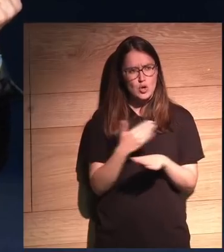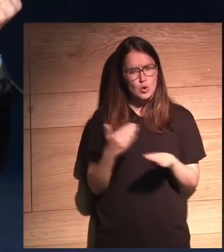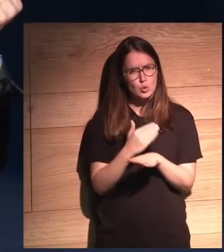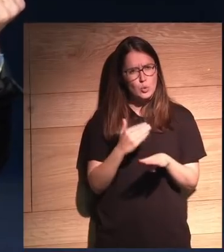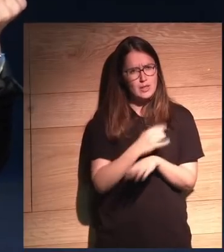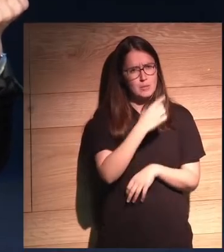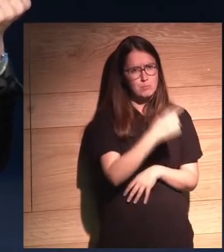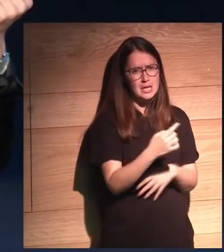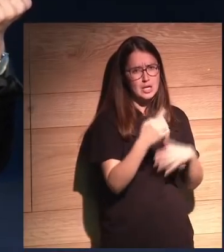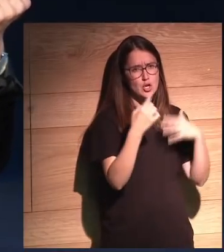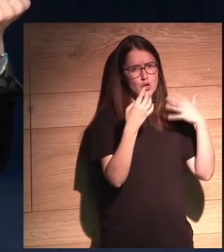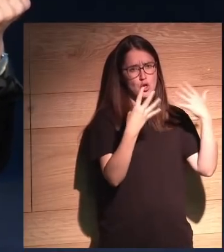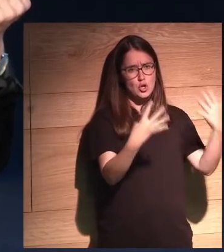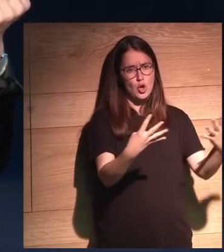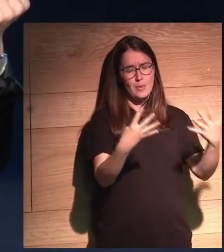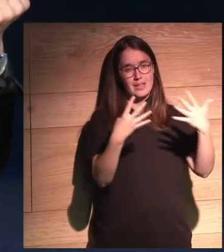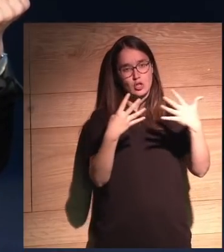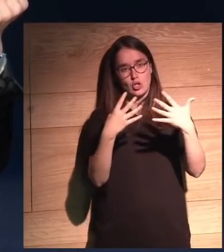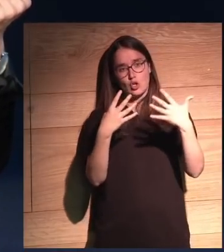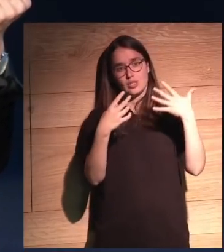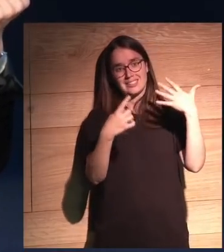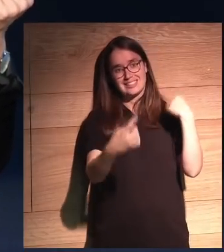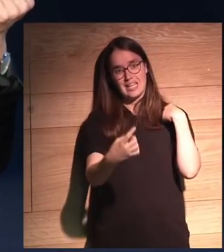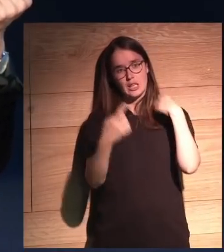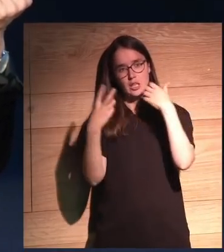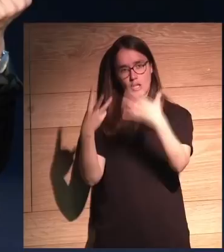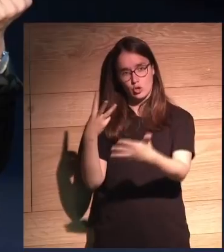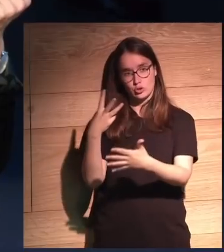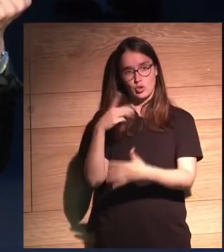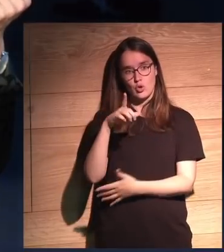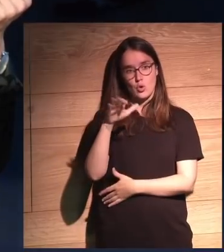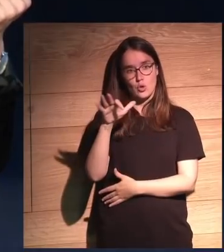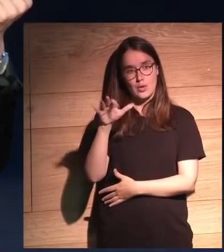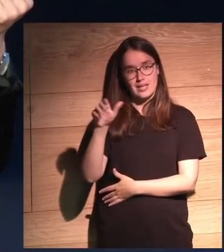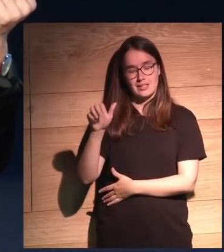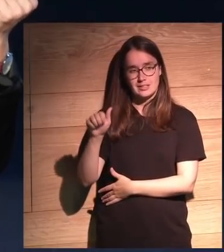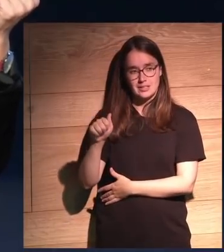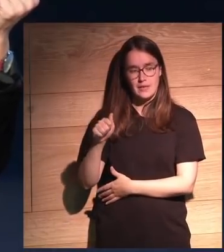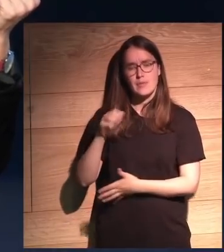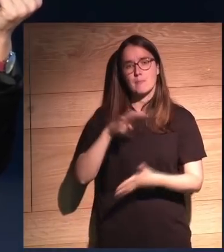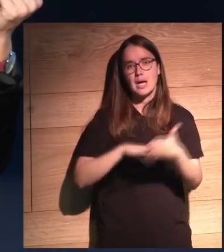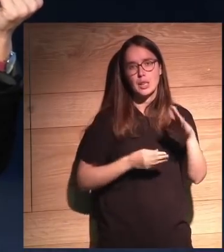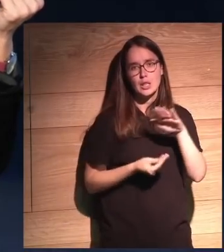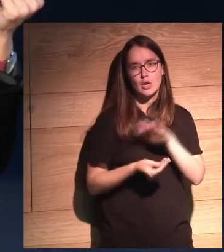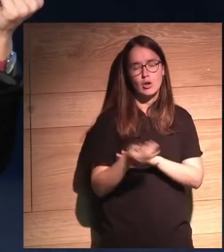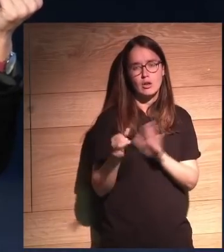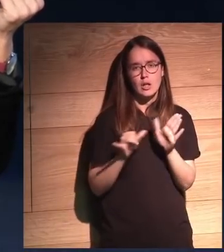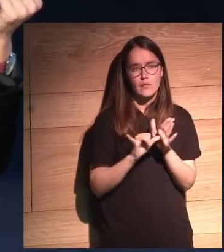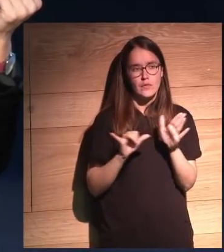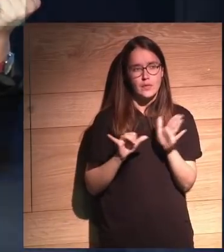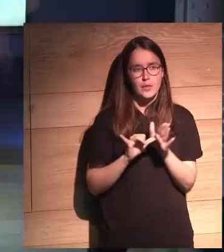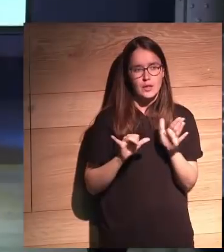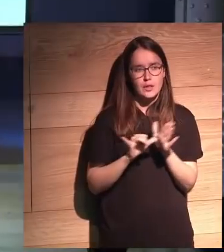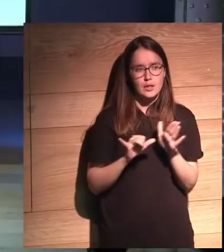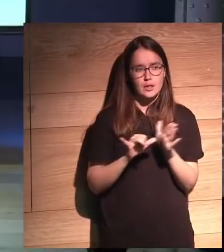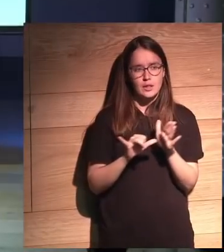de 1918. Lluïsa Vidal, una pintora barcelonesa cercana